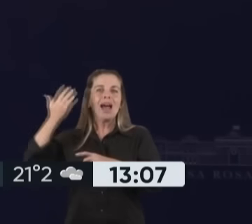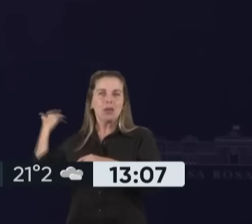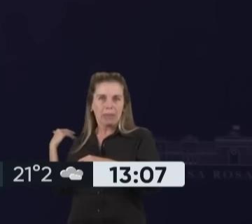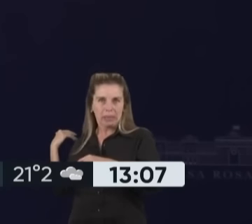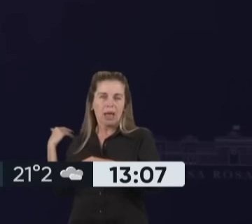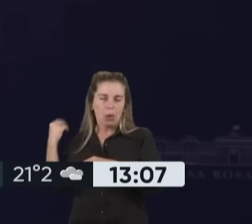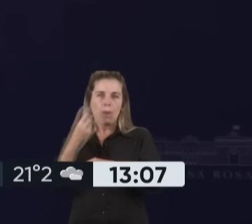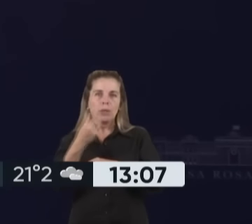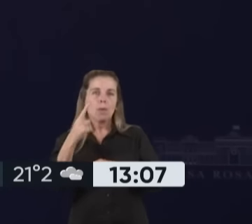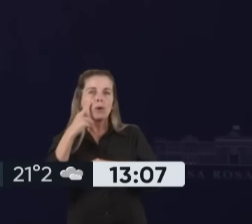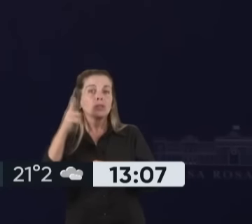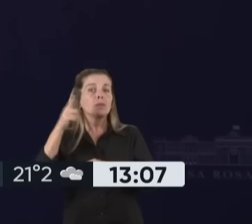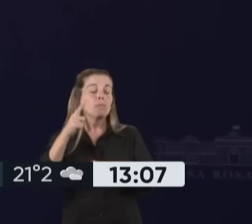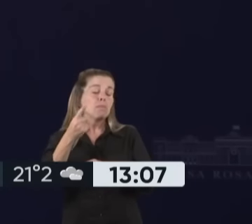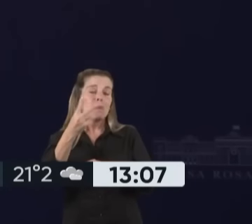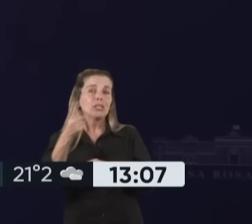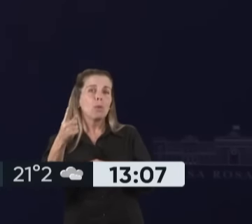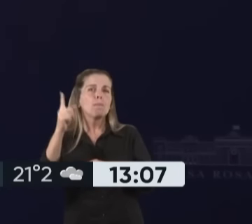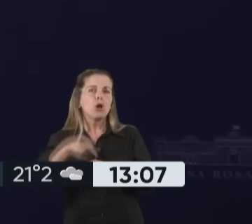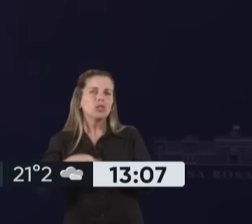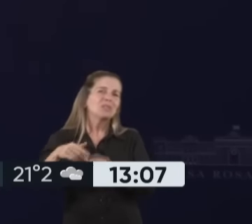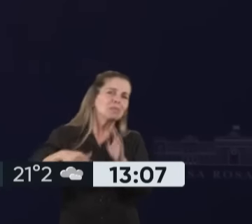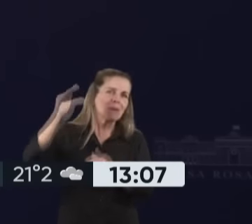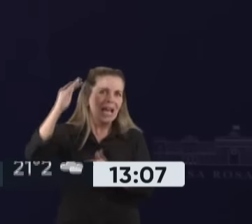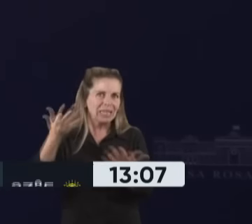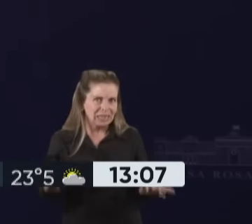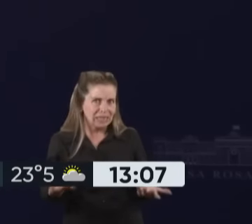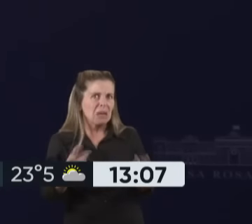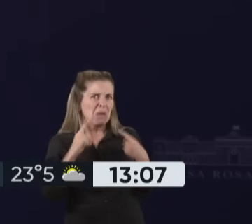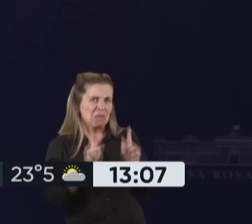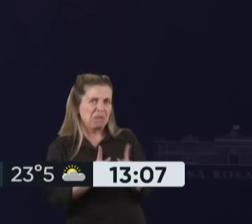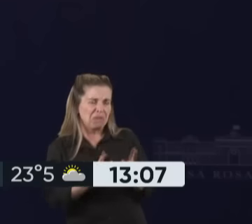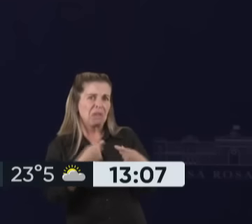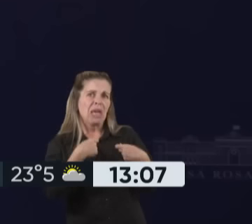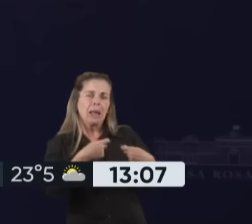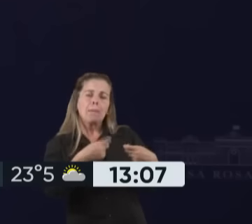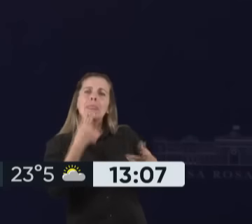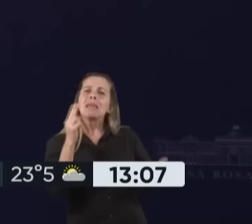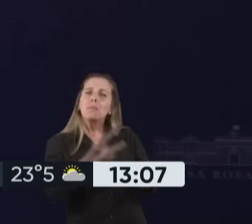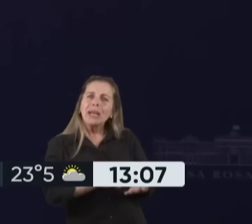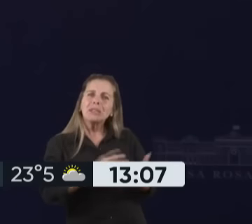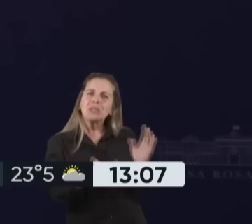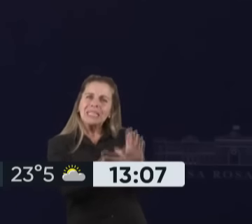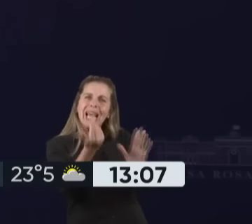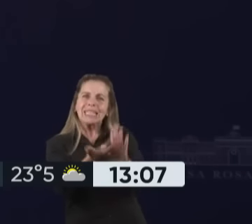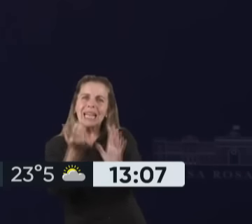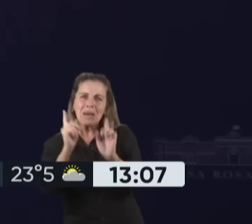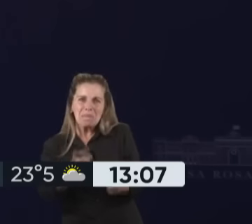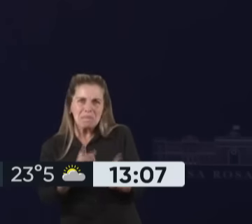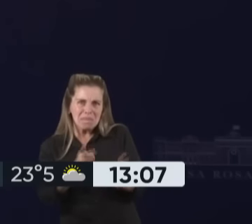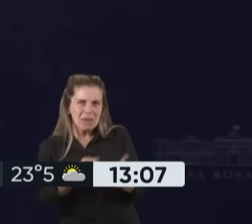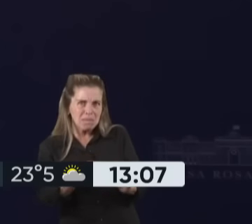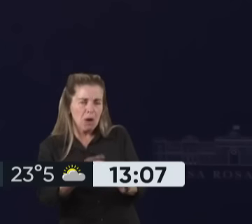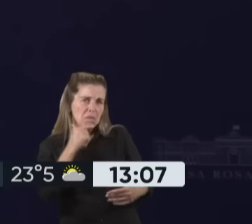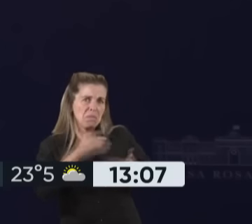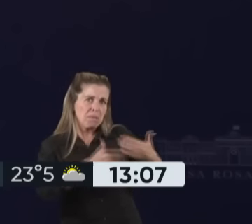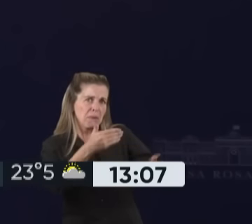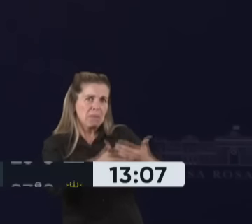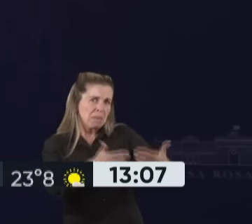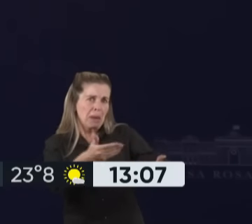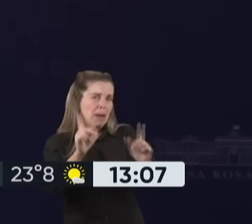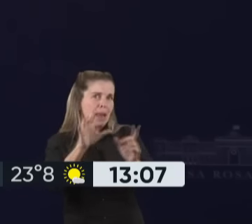2024. Se siguen eliminando impuestos con la quita de retenciones al petróleo convencional de manera progresiva para todas